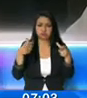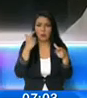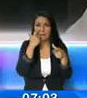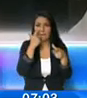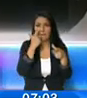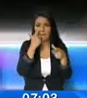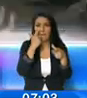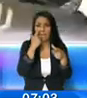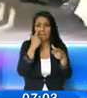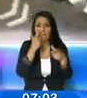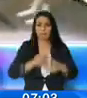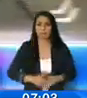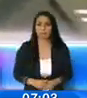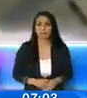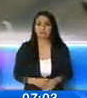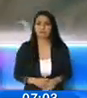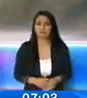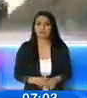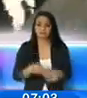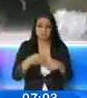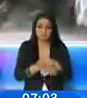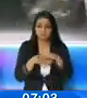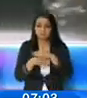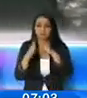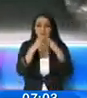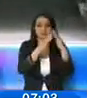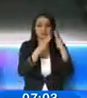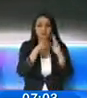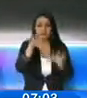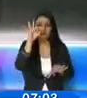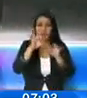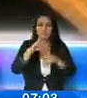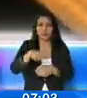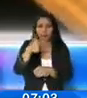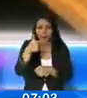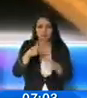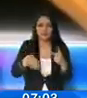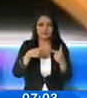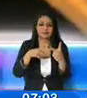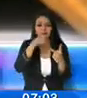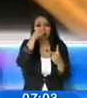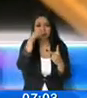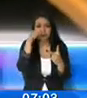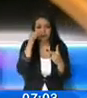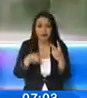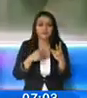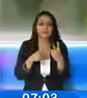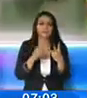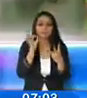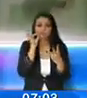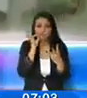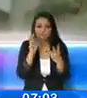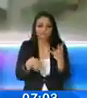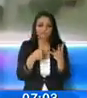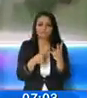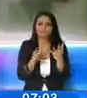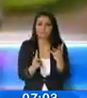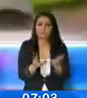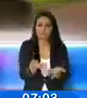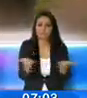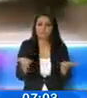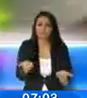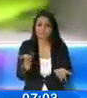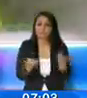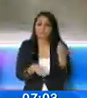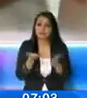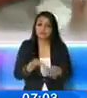con la cual fue victimado. En los allanamientos se logró encontrar armas, sustancias sujetas a fiscalización, además de artículos que